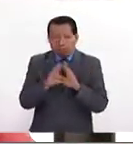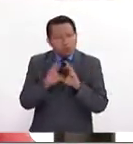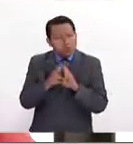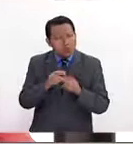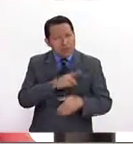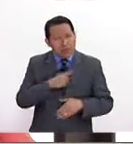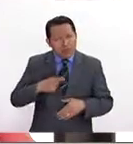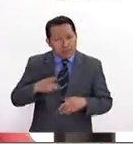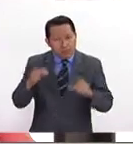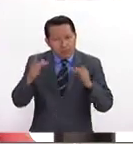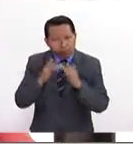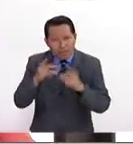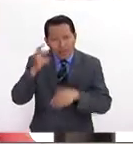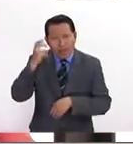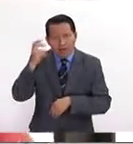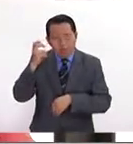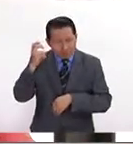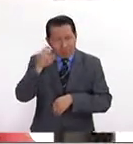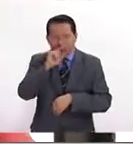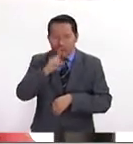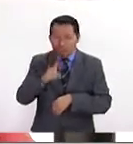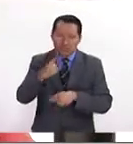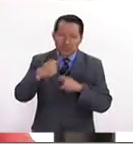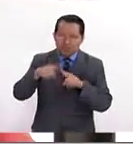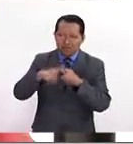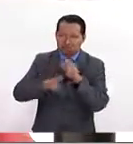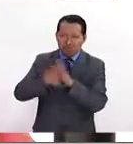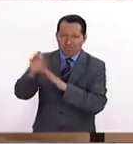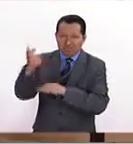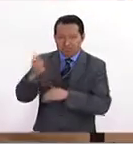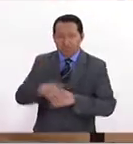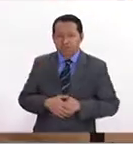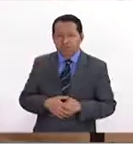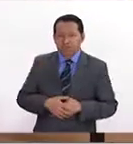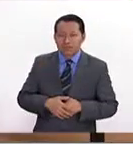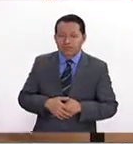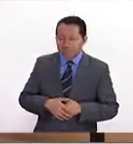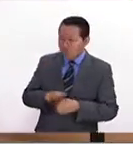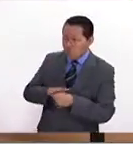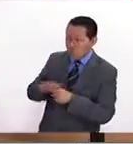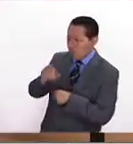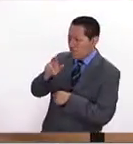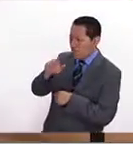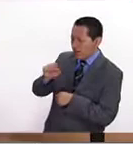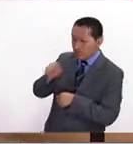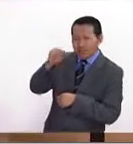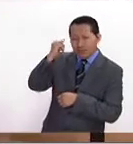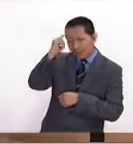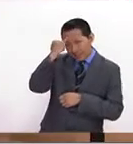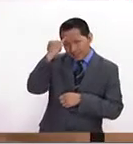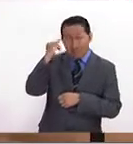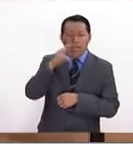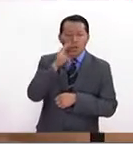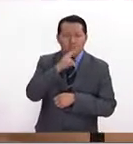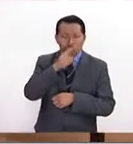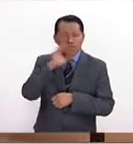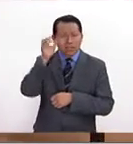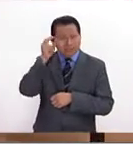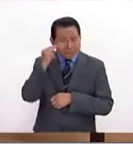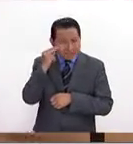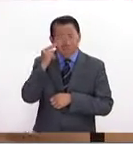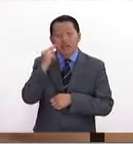tenemos que acercarnos hacia estas economías emergentes. ¿Con qué país de los BRICS, que son India, Rusia,